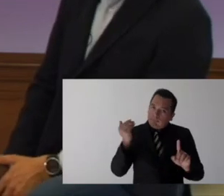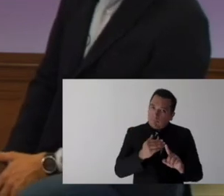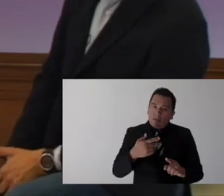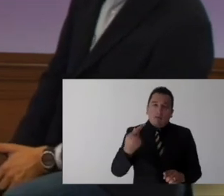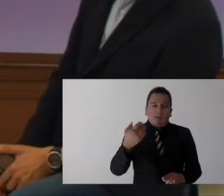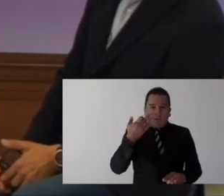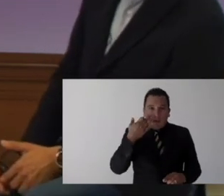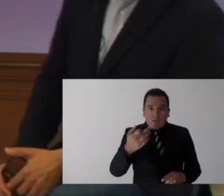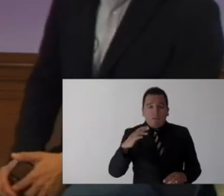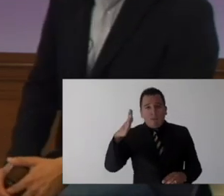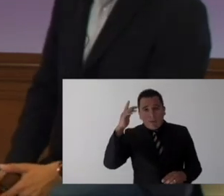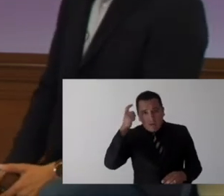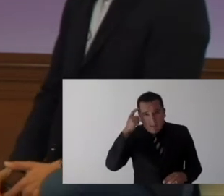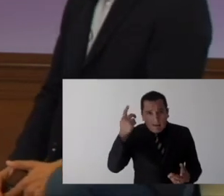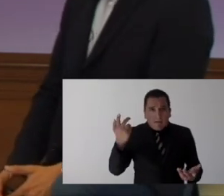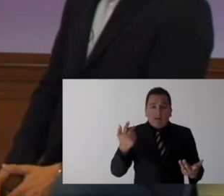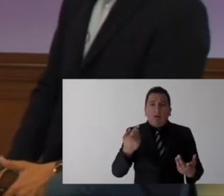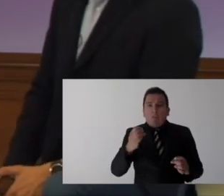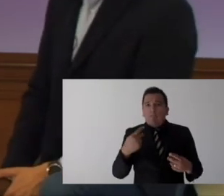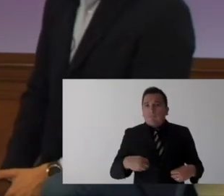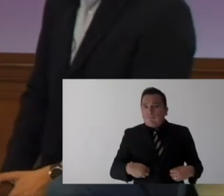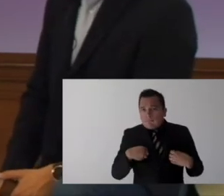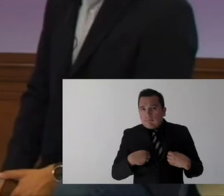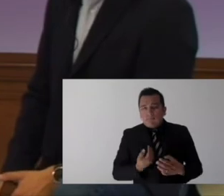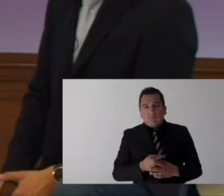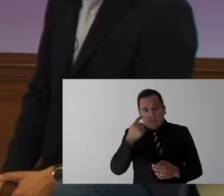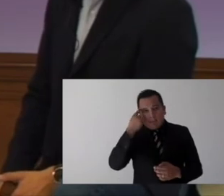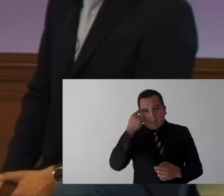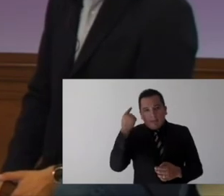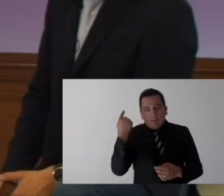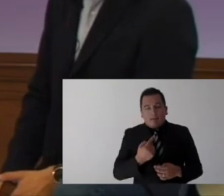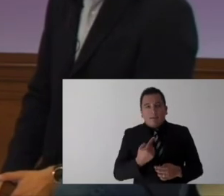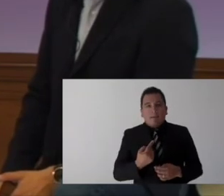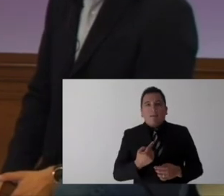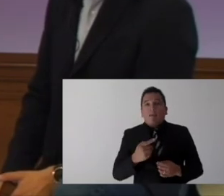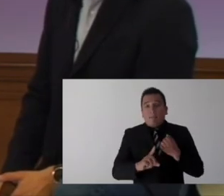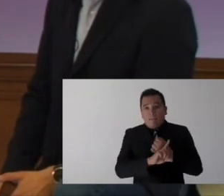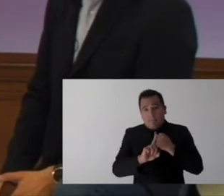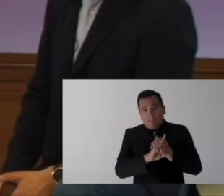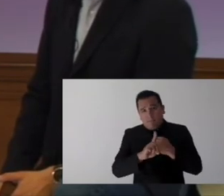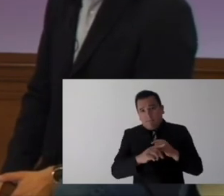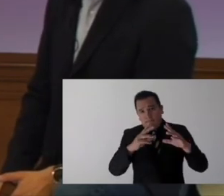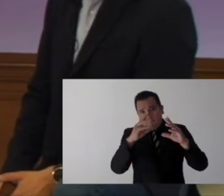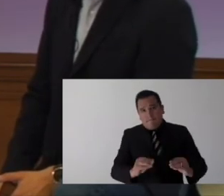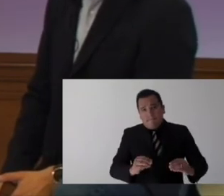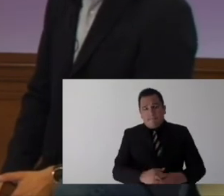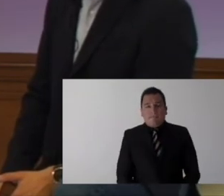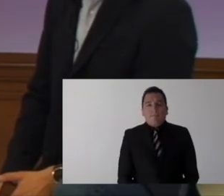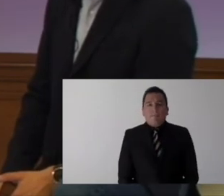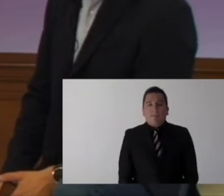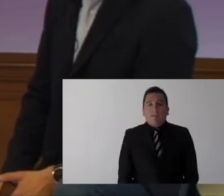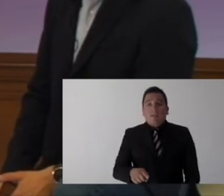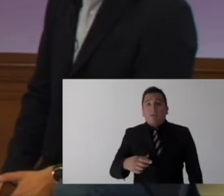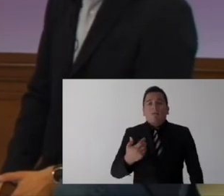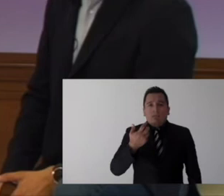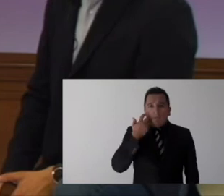fines de semana y su corazón a resolver algún problema de la comunidad y que estén dispuestos a acompañarlo durante 10